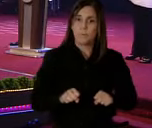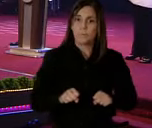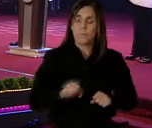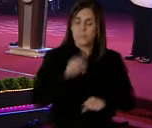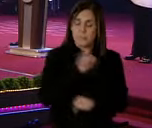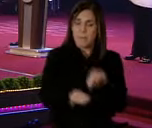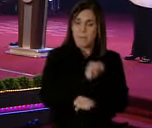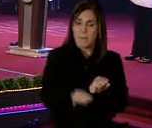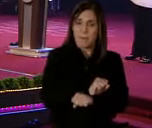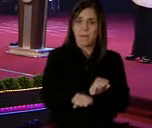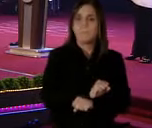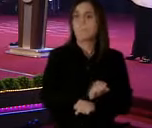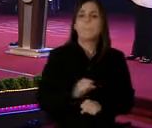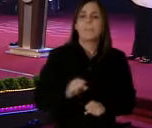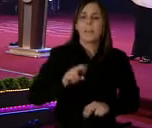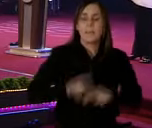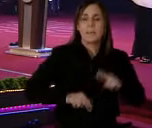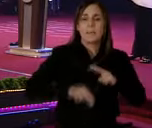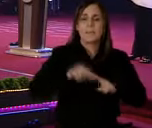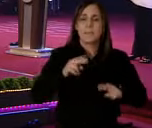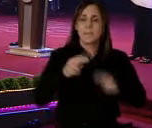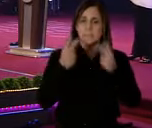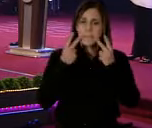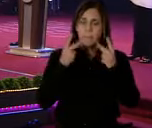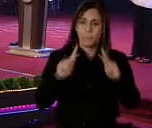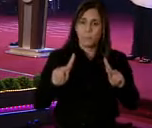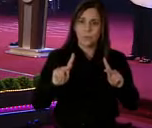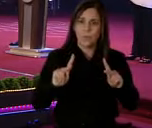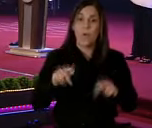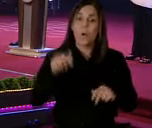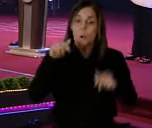ahí tomando las clases.